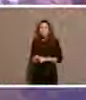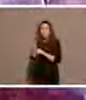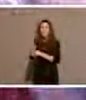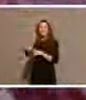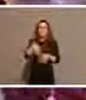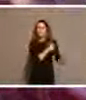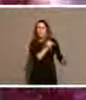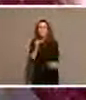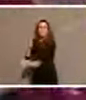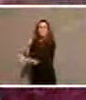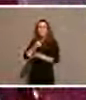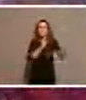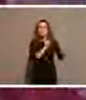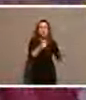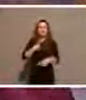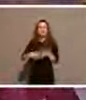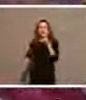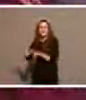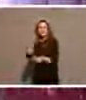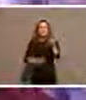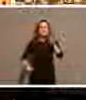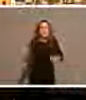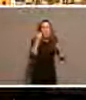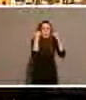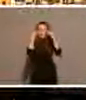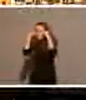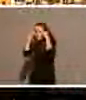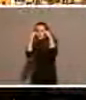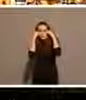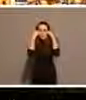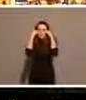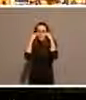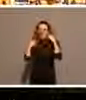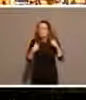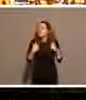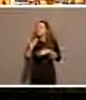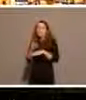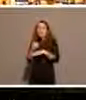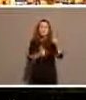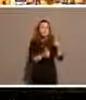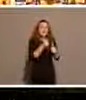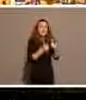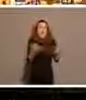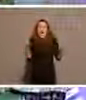barrendero. Tengo que buscar. ¿Dónde coño puedo poner?